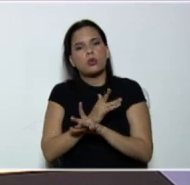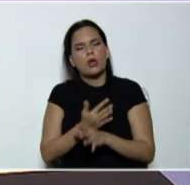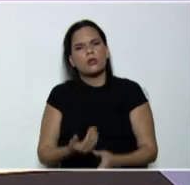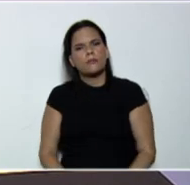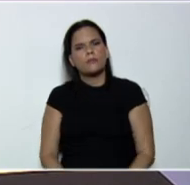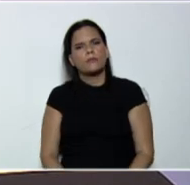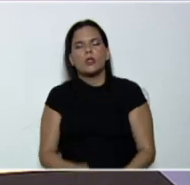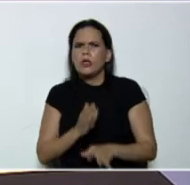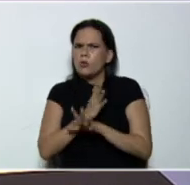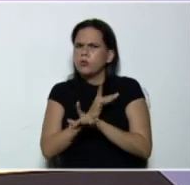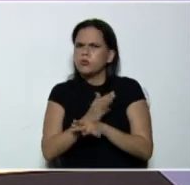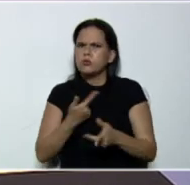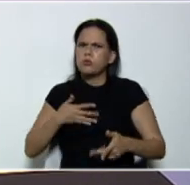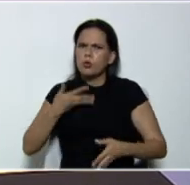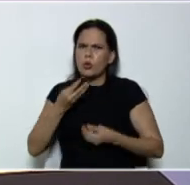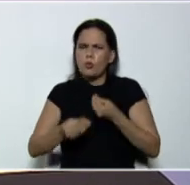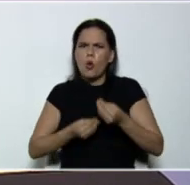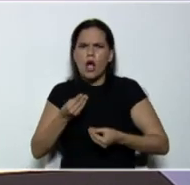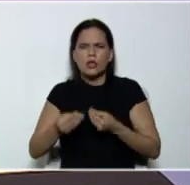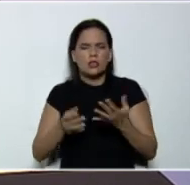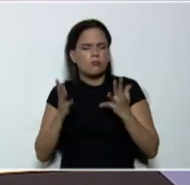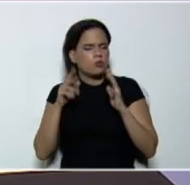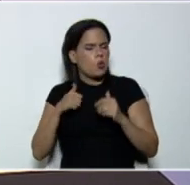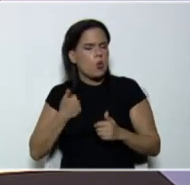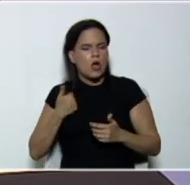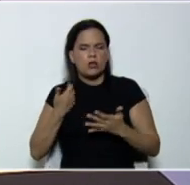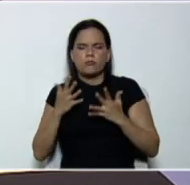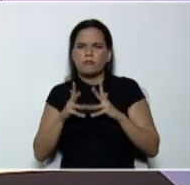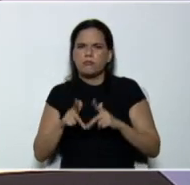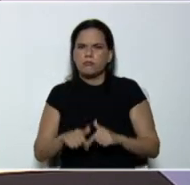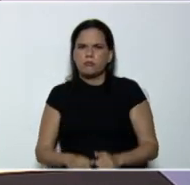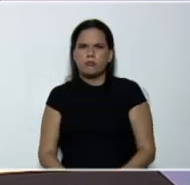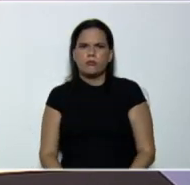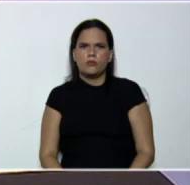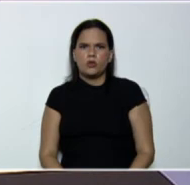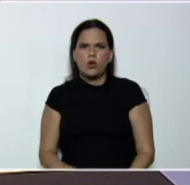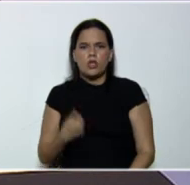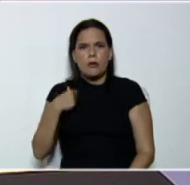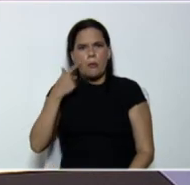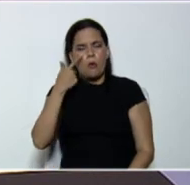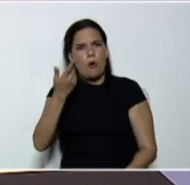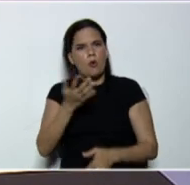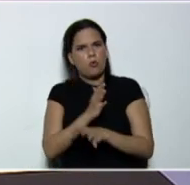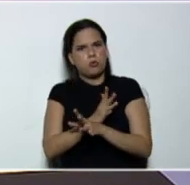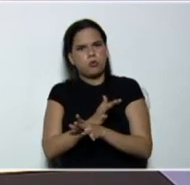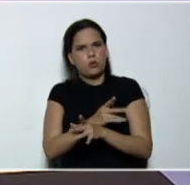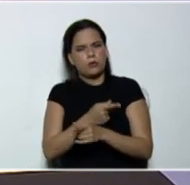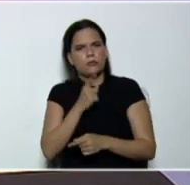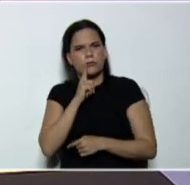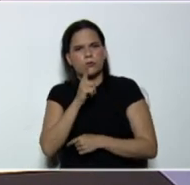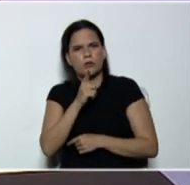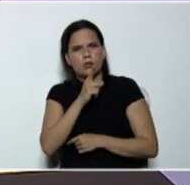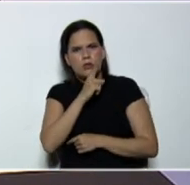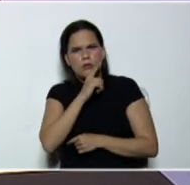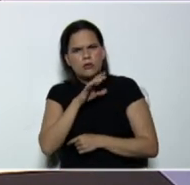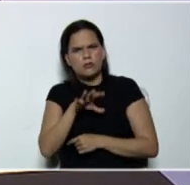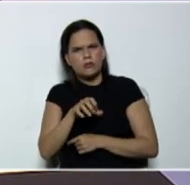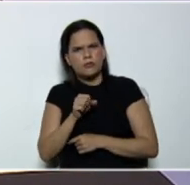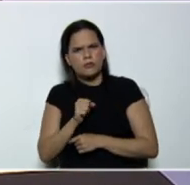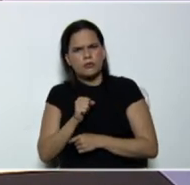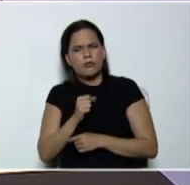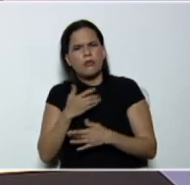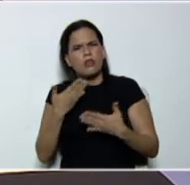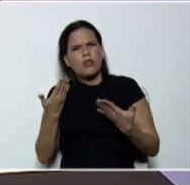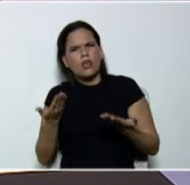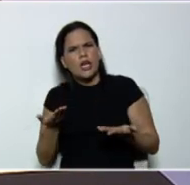estamos jugando podemos hacer cualquier tipo de conteo. A continuación vamos a ver un juego que se llama La Rayuela, que